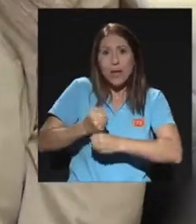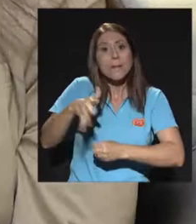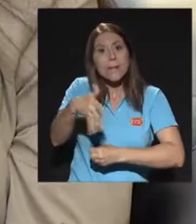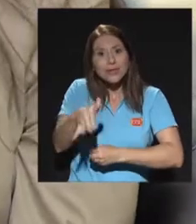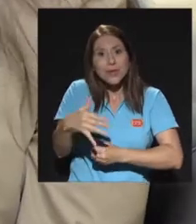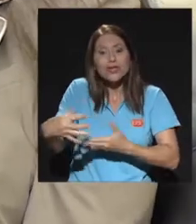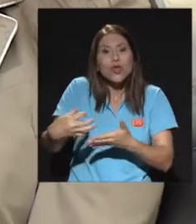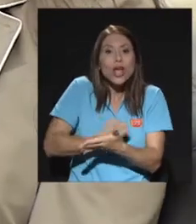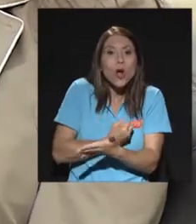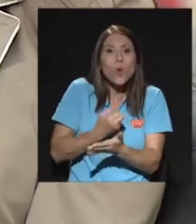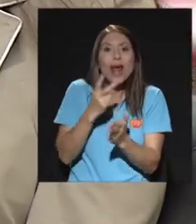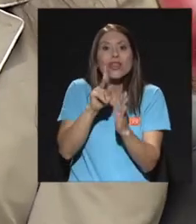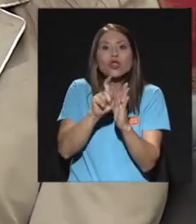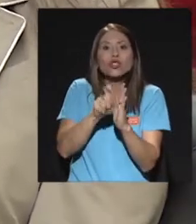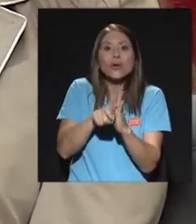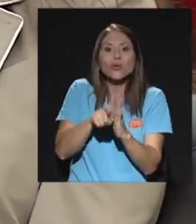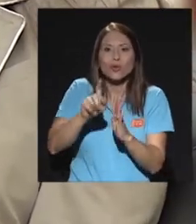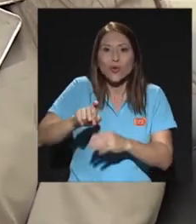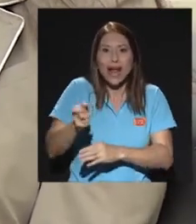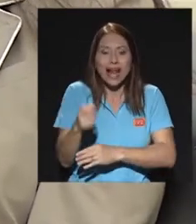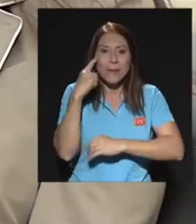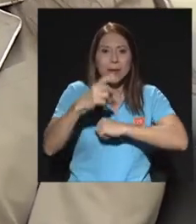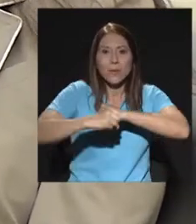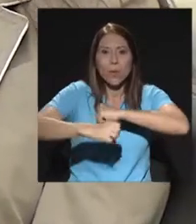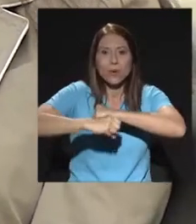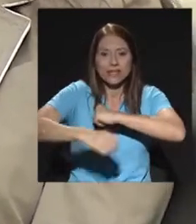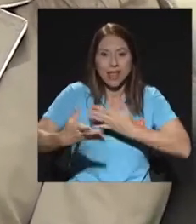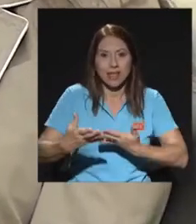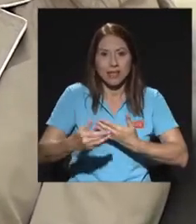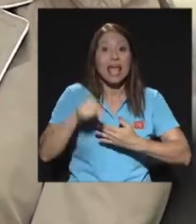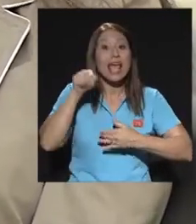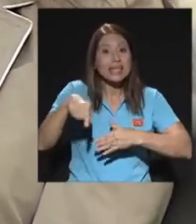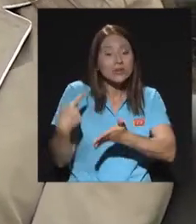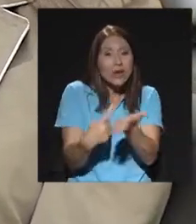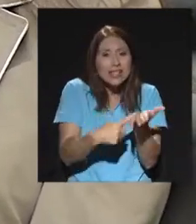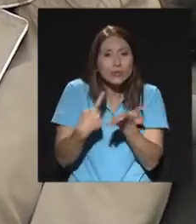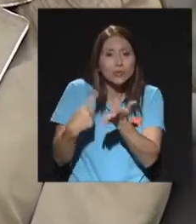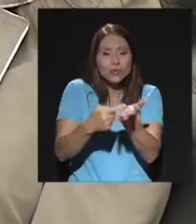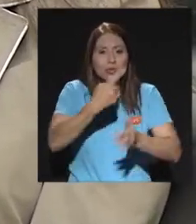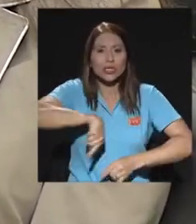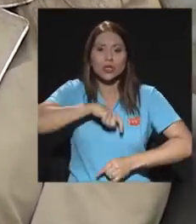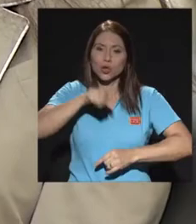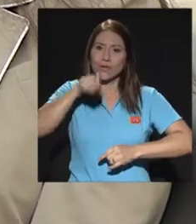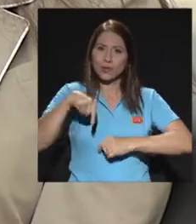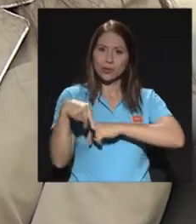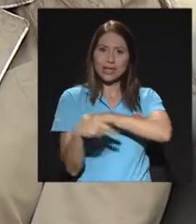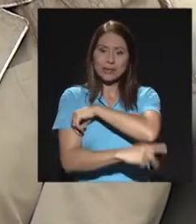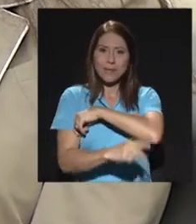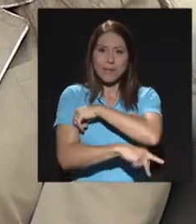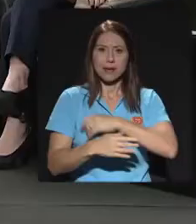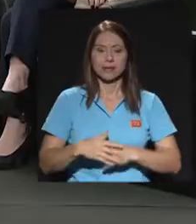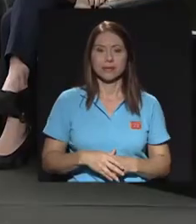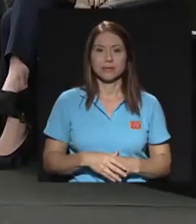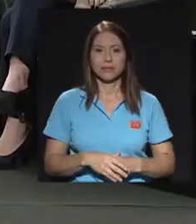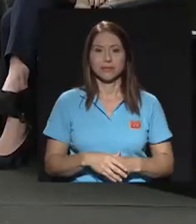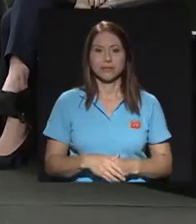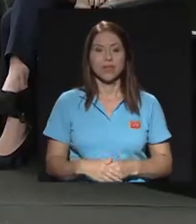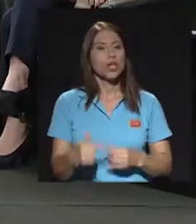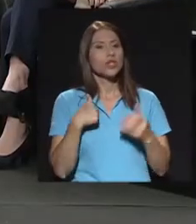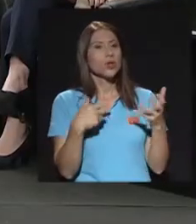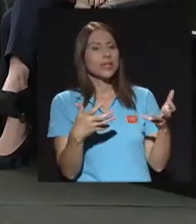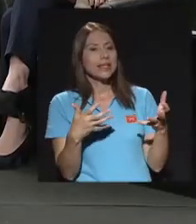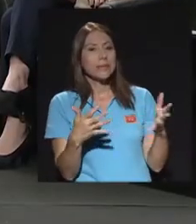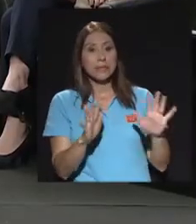por 2 segundos al aire publicidad. O sea, esas son las grandes discusiones que tenemos que dar en este país. Yo quisiera